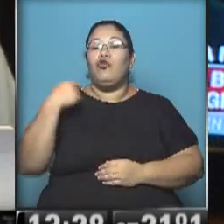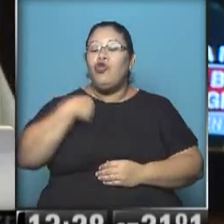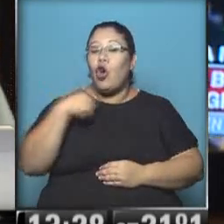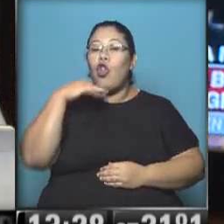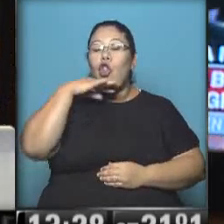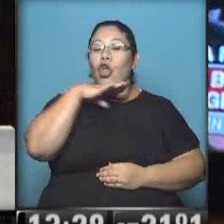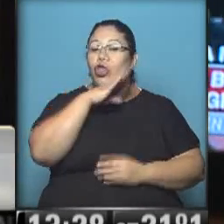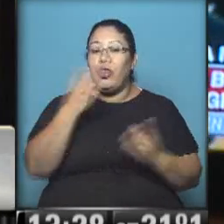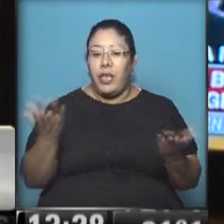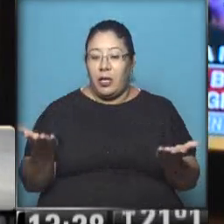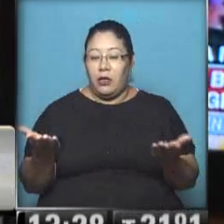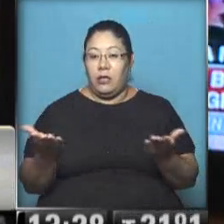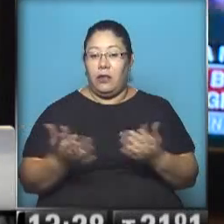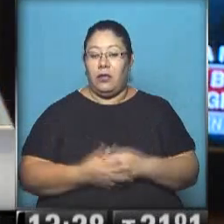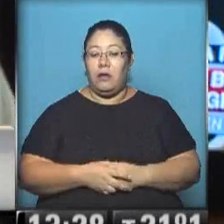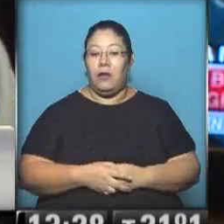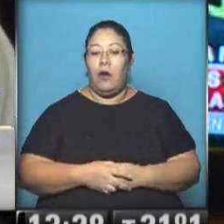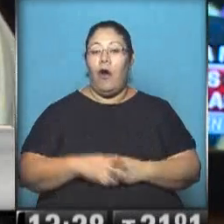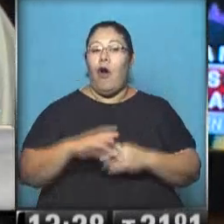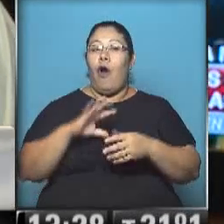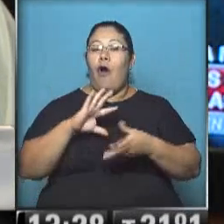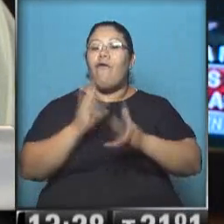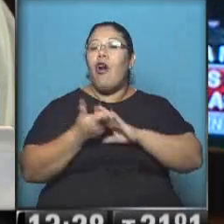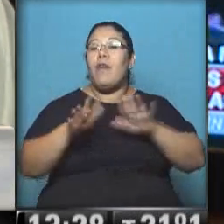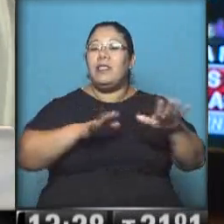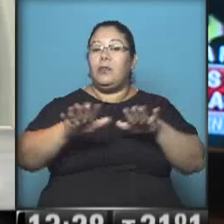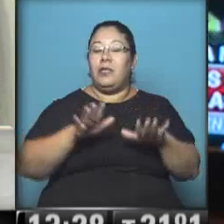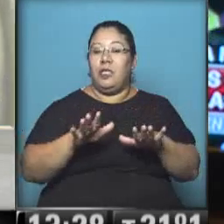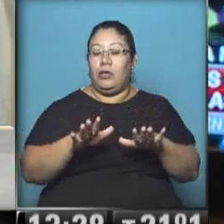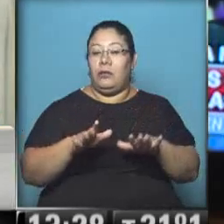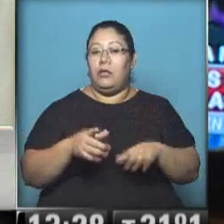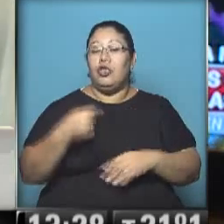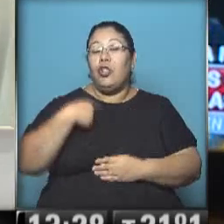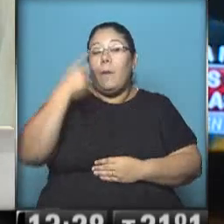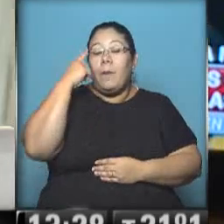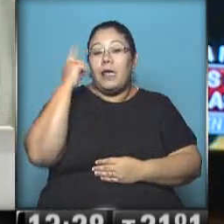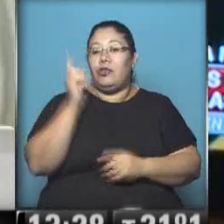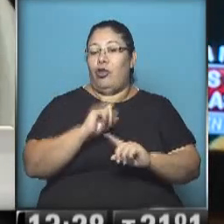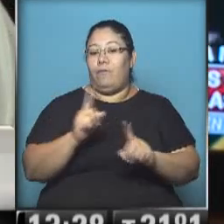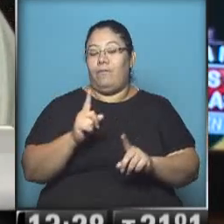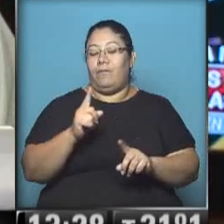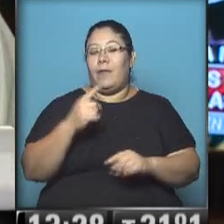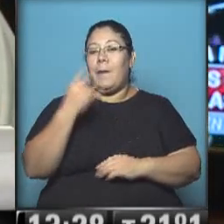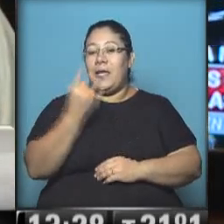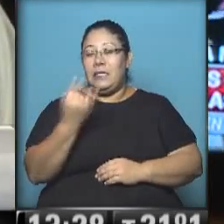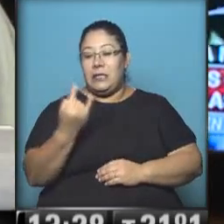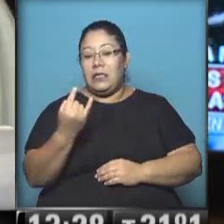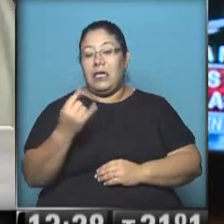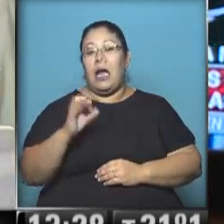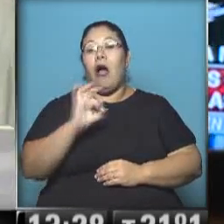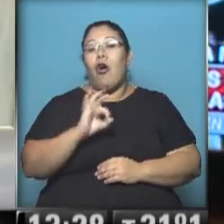estar apreciando o definiendo como una situación de esta característica. Creo que no existe. Creo que lo que tenemos que ver nosotros en ese caso